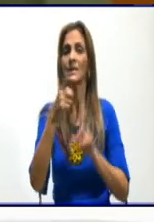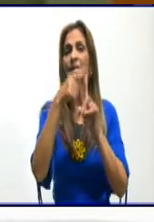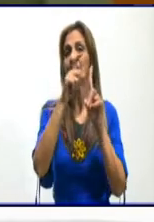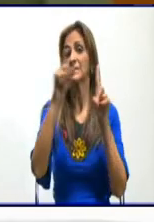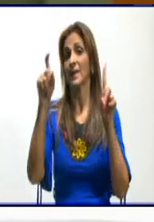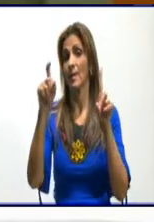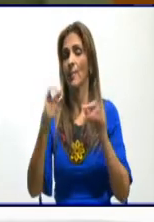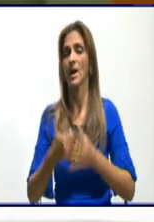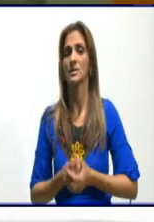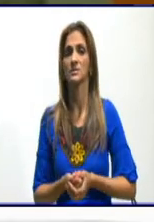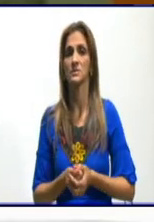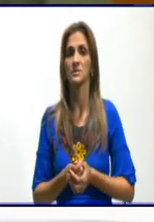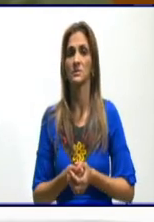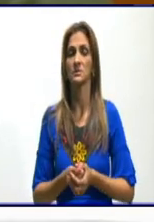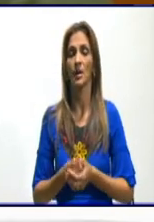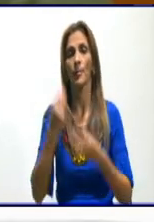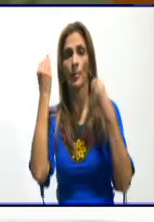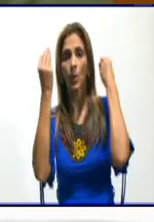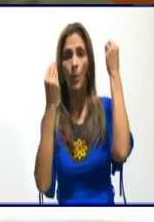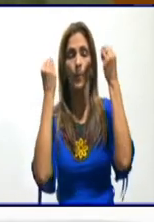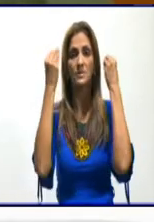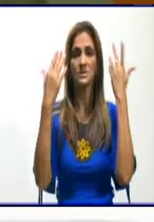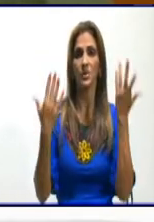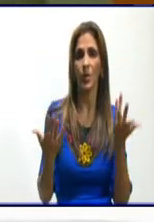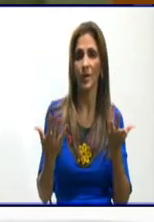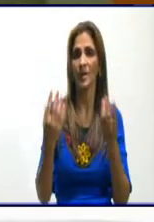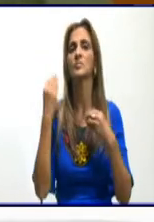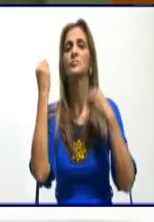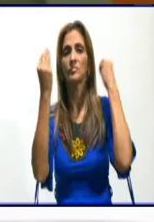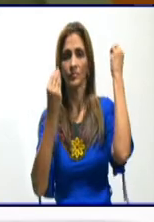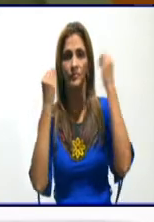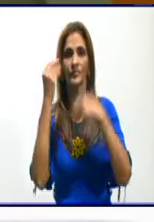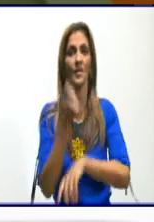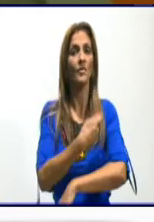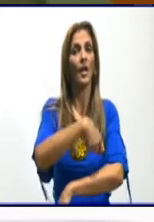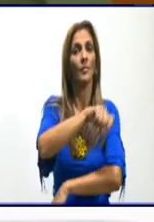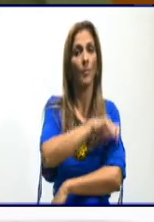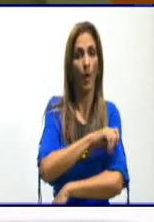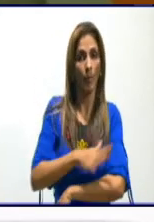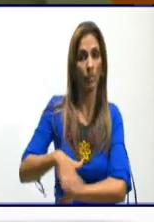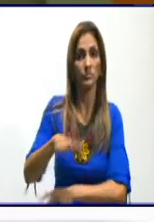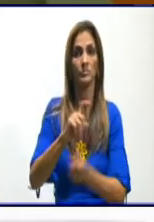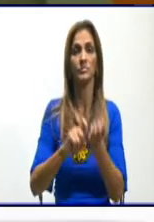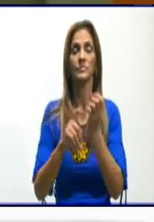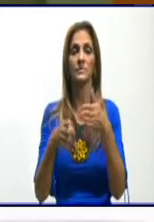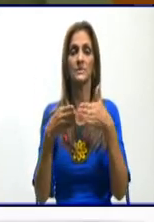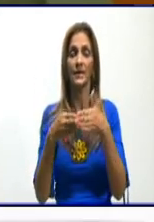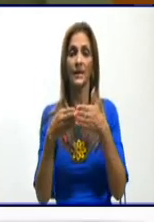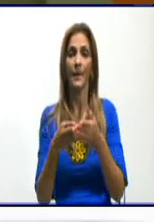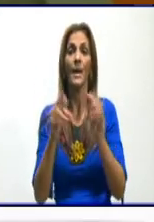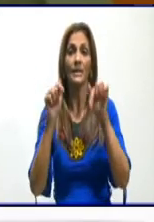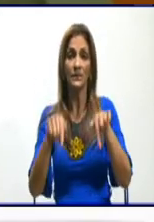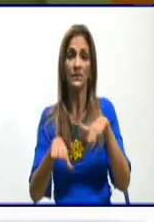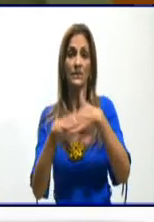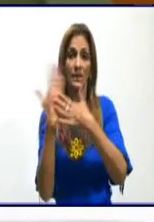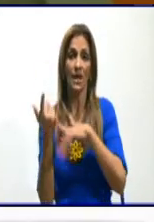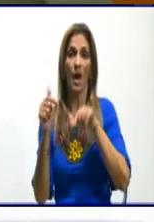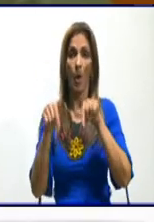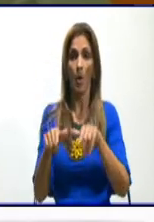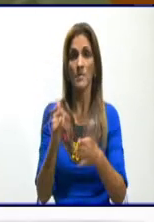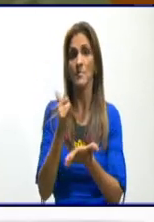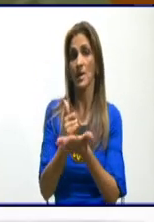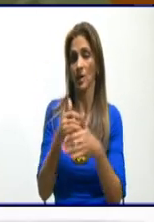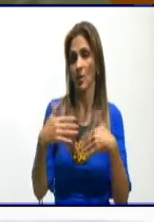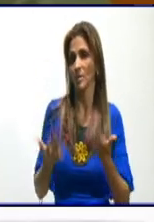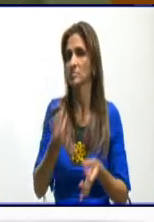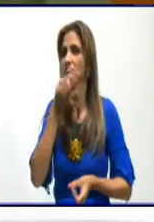o preocupaciones inquietudes de la otra población yo creo que en el día de hoy concentraremos los la mayor